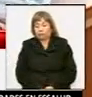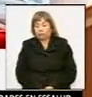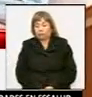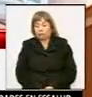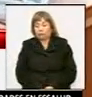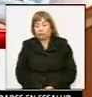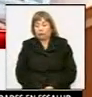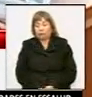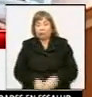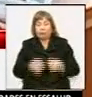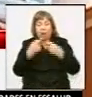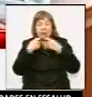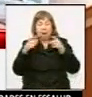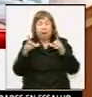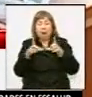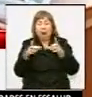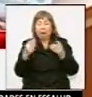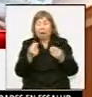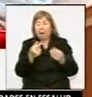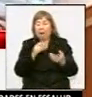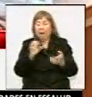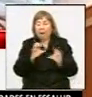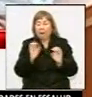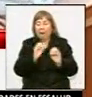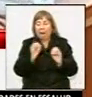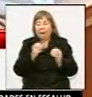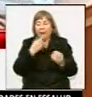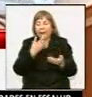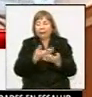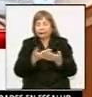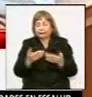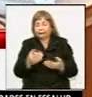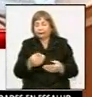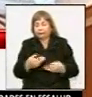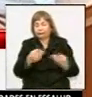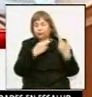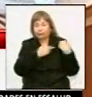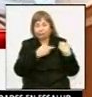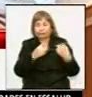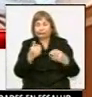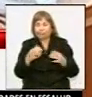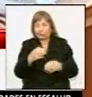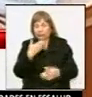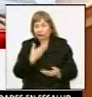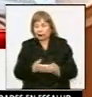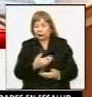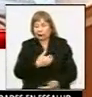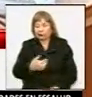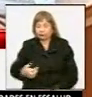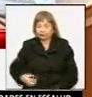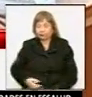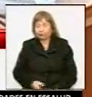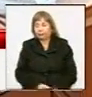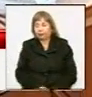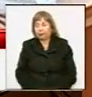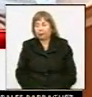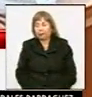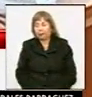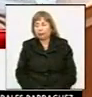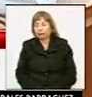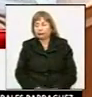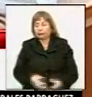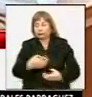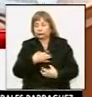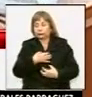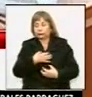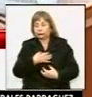este medio, y que estamos apurados, no deberíamos de estar, pero le corresponde a otra comisión. Gracias, presidente, sin ánimo de incomodar,